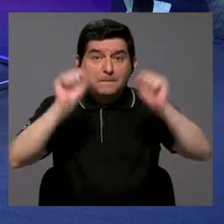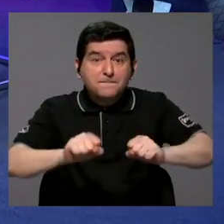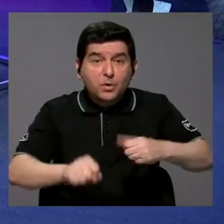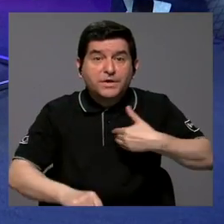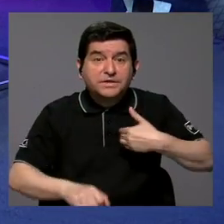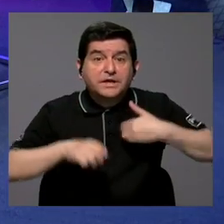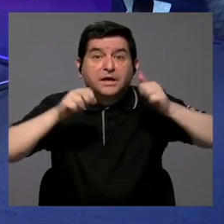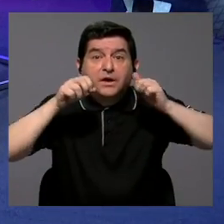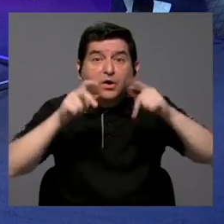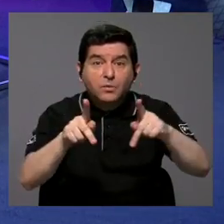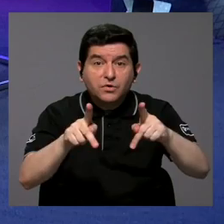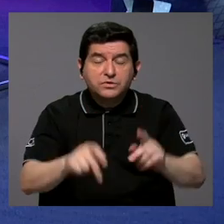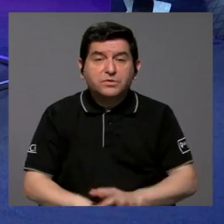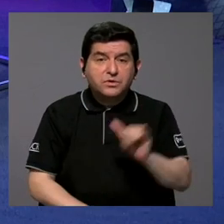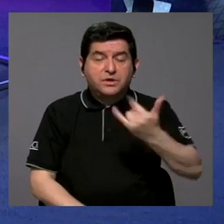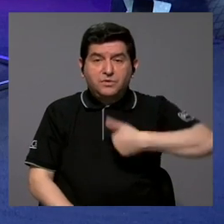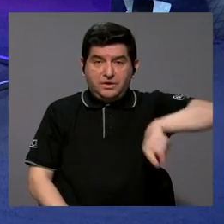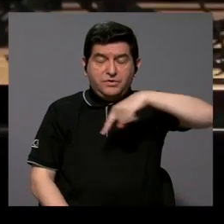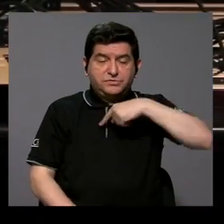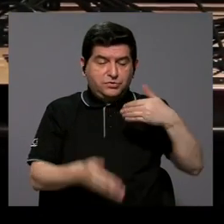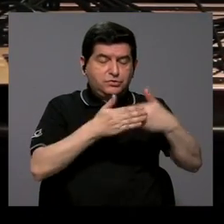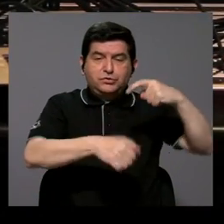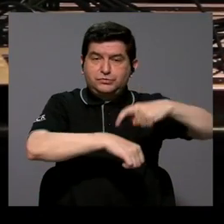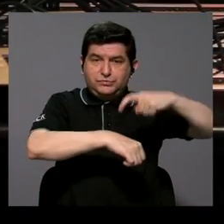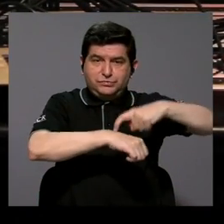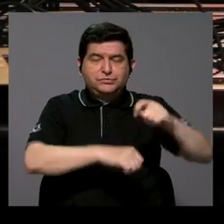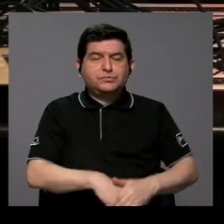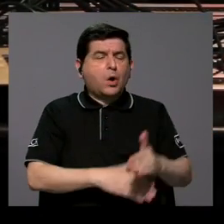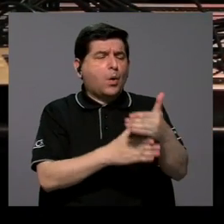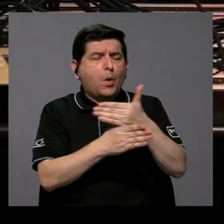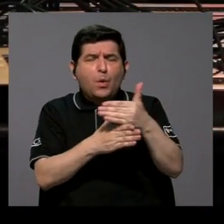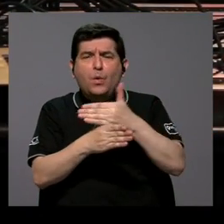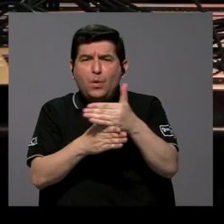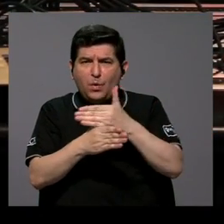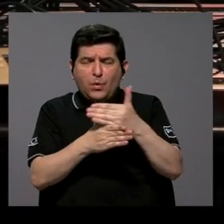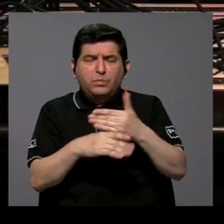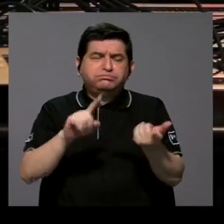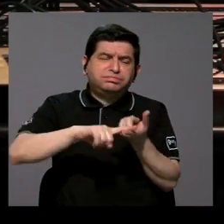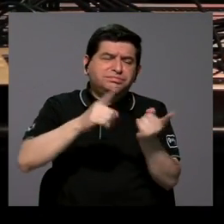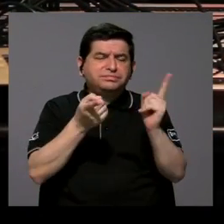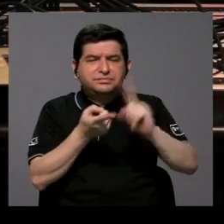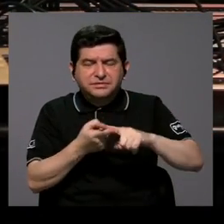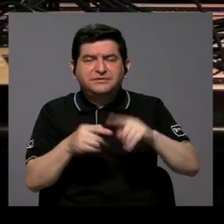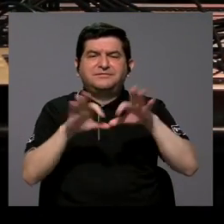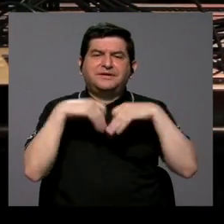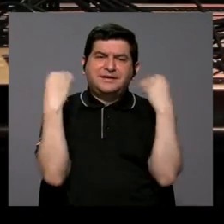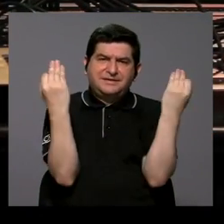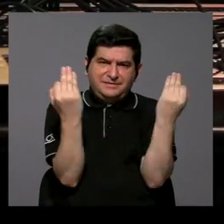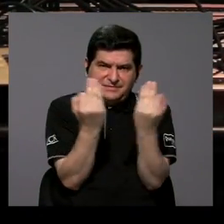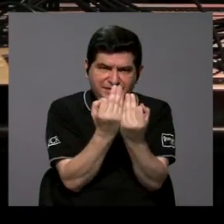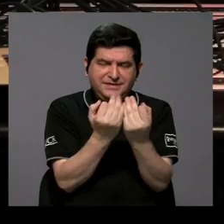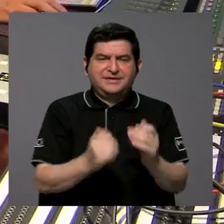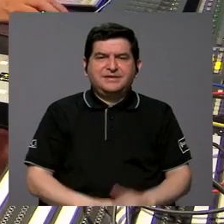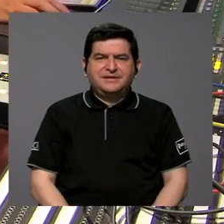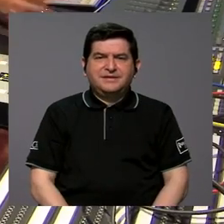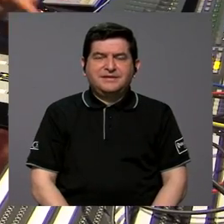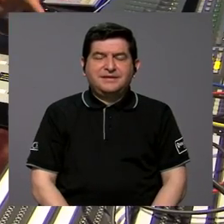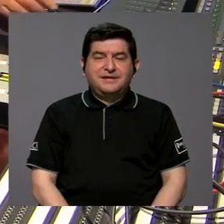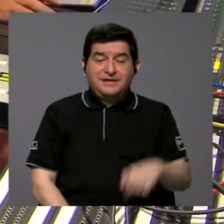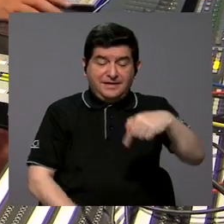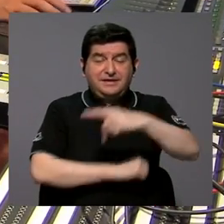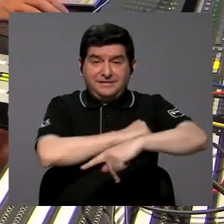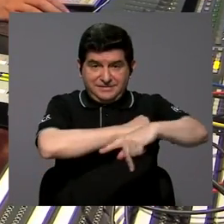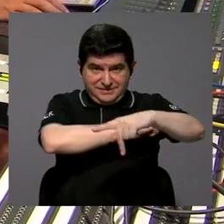la oportunidad, como la tuvimos recientemente, de compartir con amigos, con familia, con el